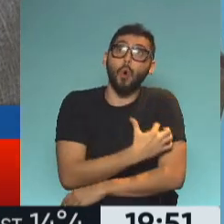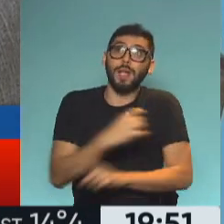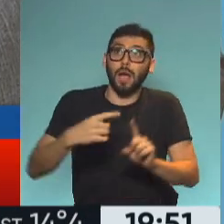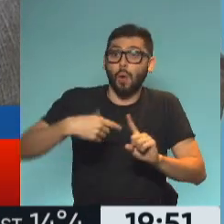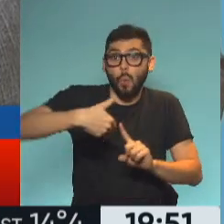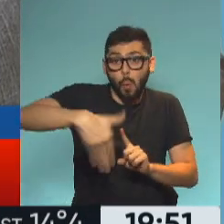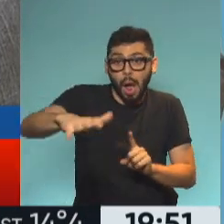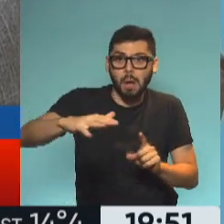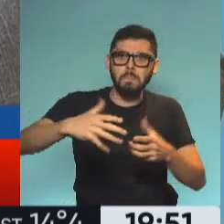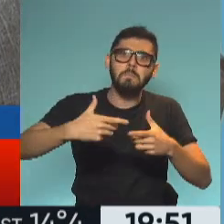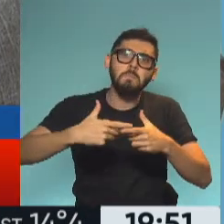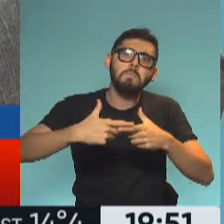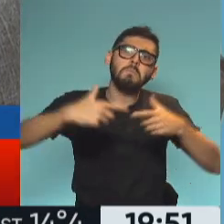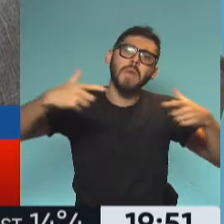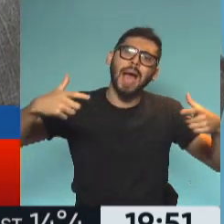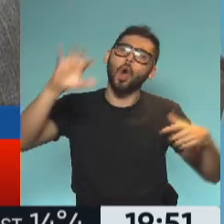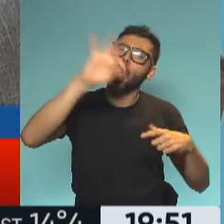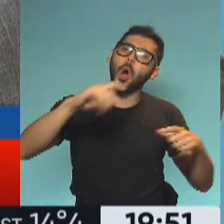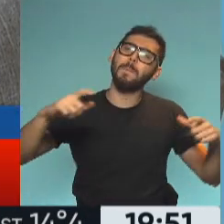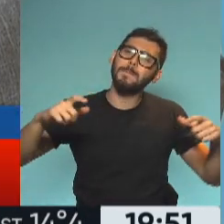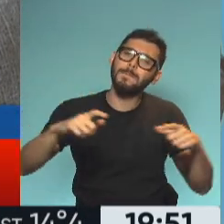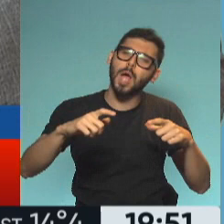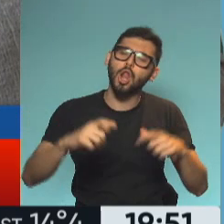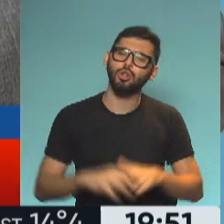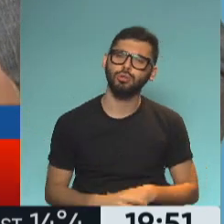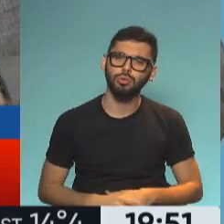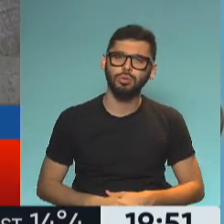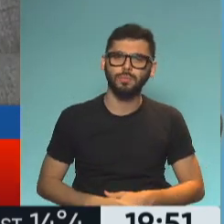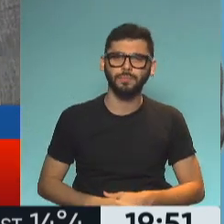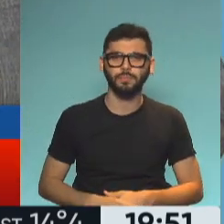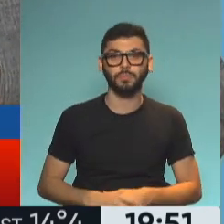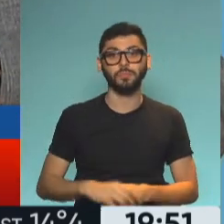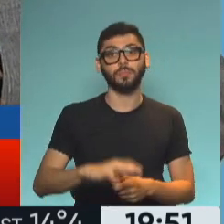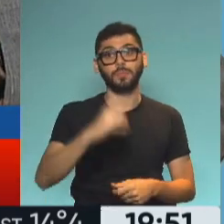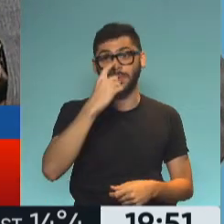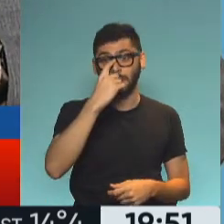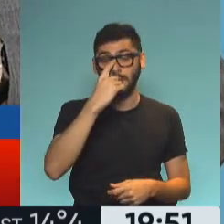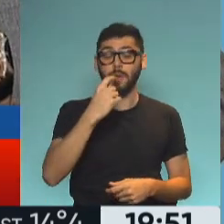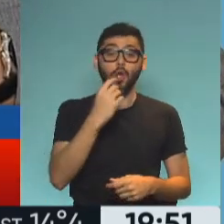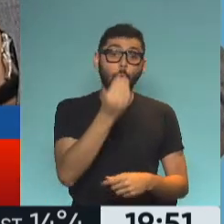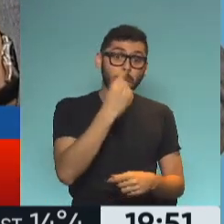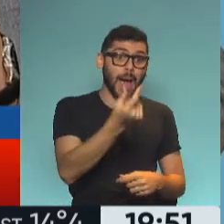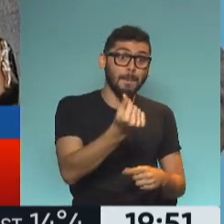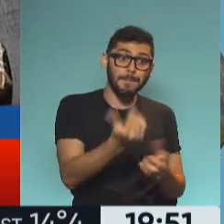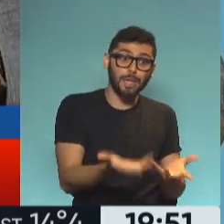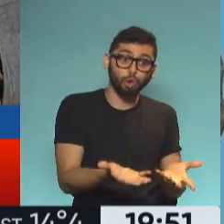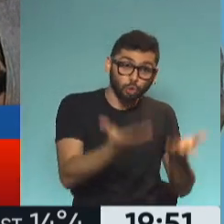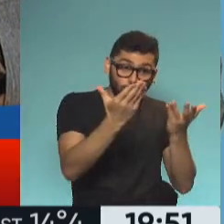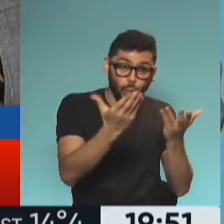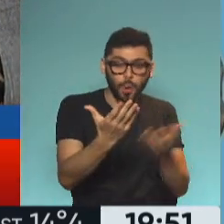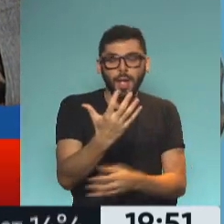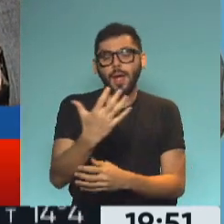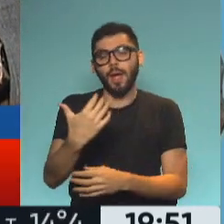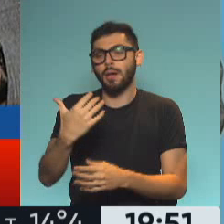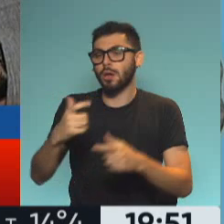creciendo o que ya empiece a notar una baja? Si sube el precio de los alimentos, sube la pobreza en la